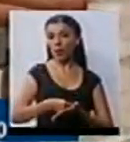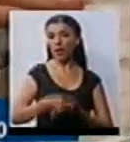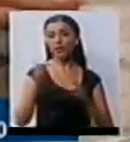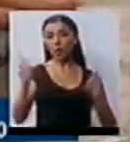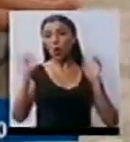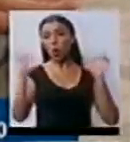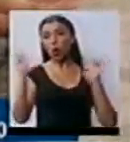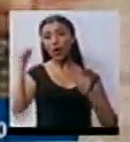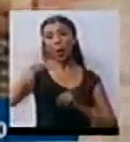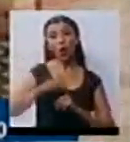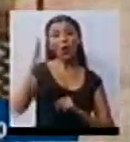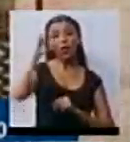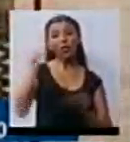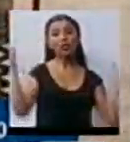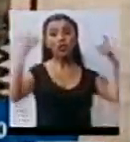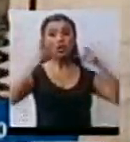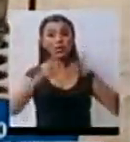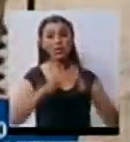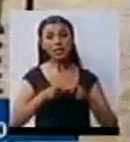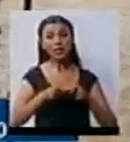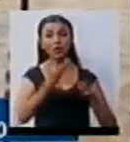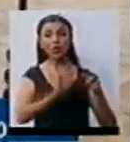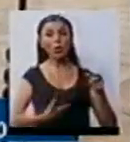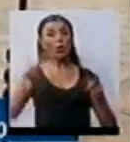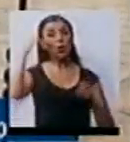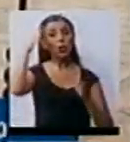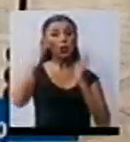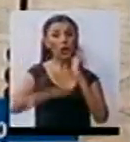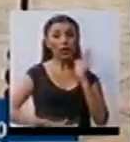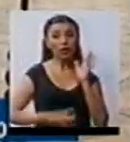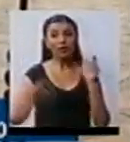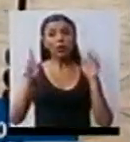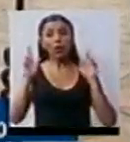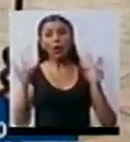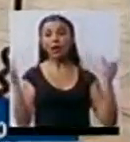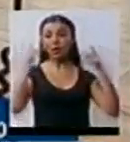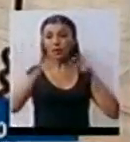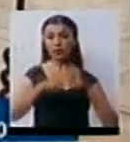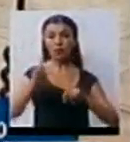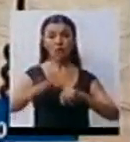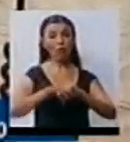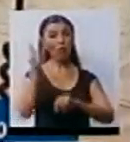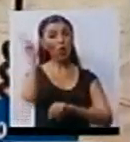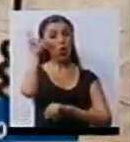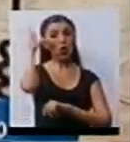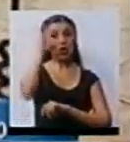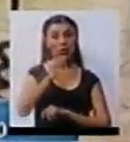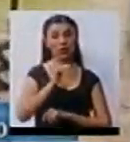tengamos buenas noticias y que podamos resolver esto que es tan importante para los trabajadores, ¿no?